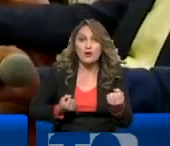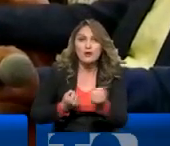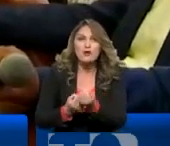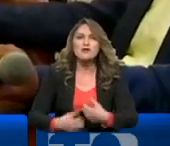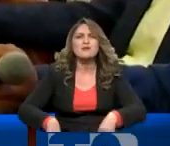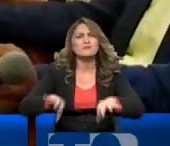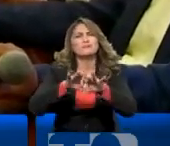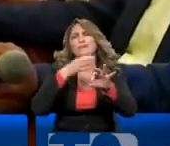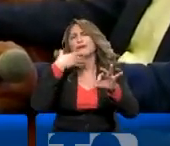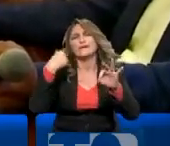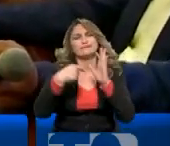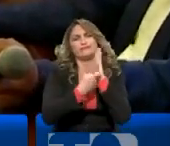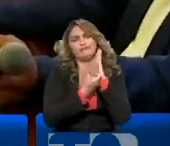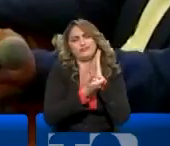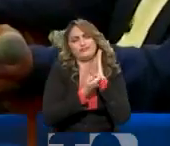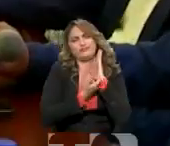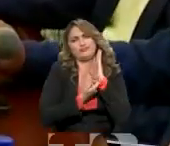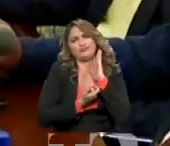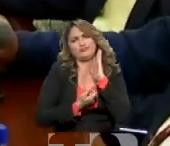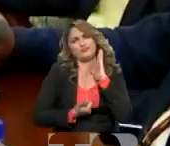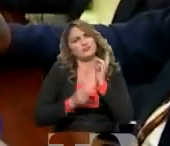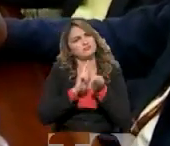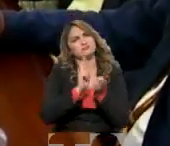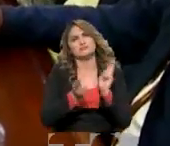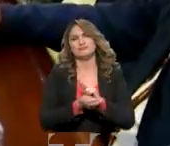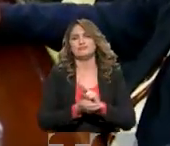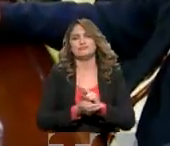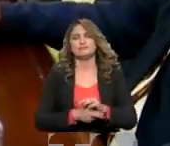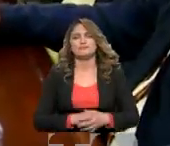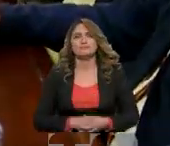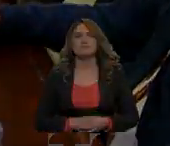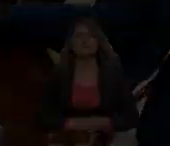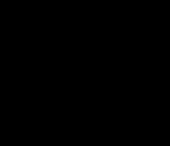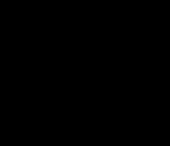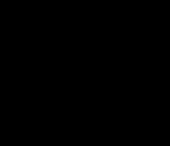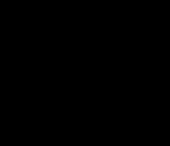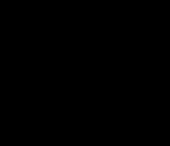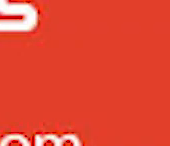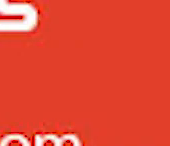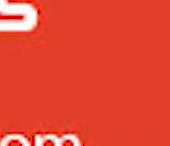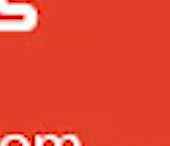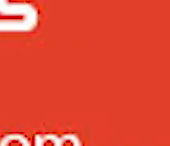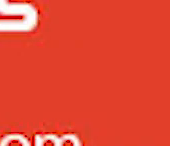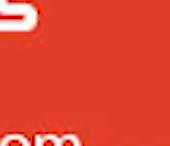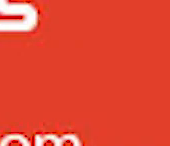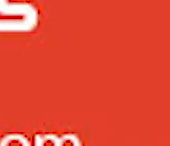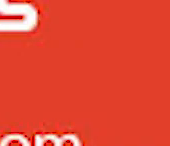eliminada. En Guayaquil, Carlos Acoto, 24 horas.